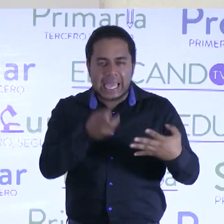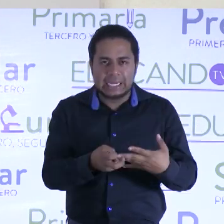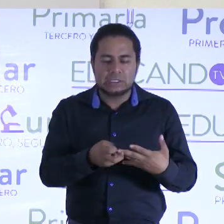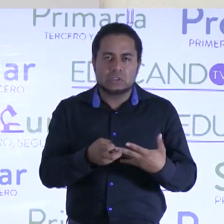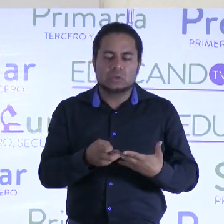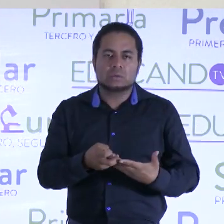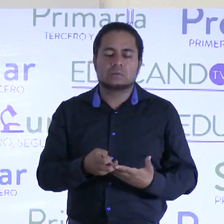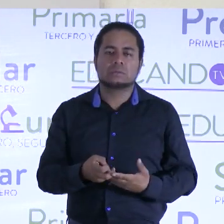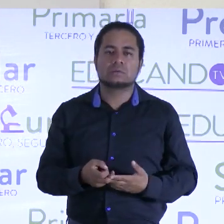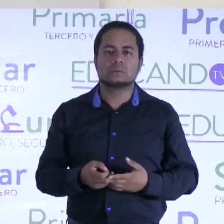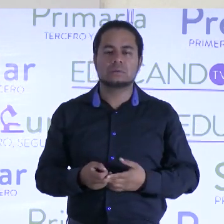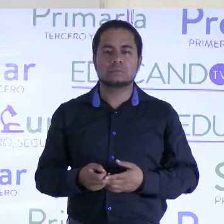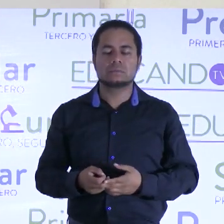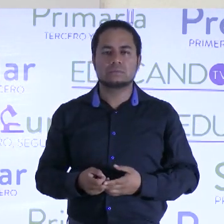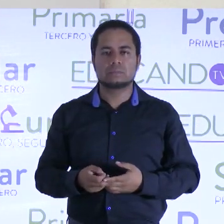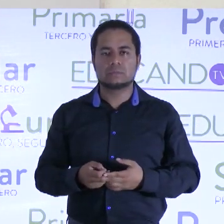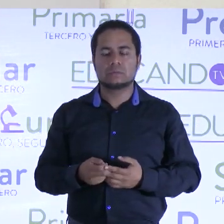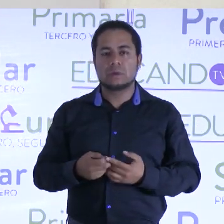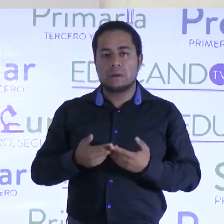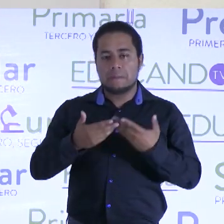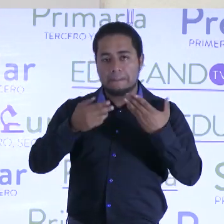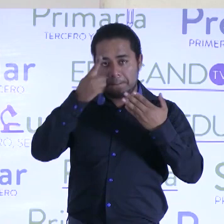preguntas. Esa es